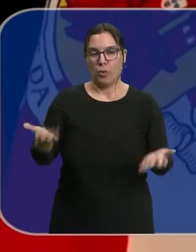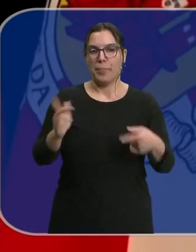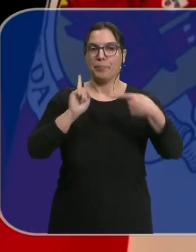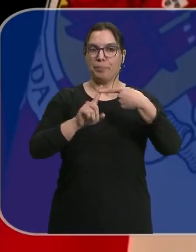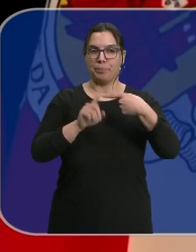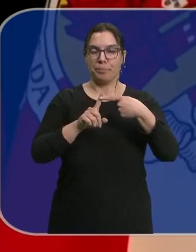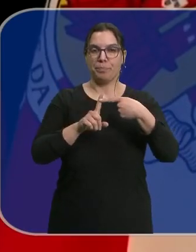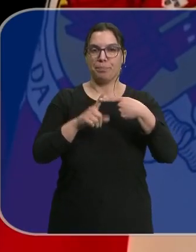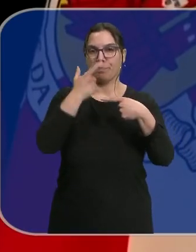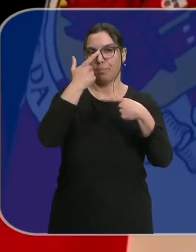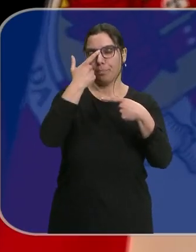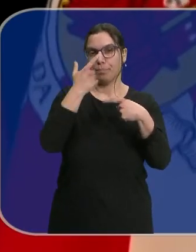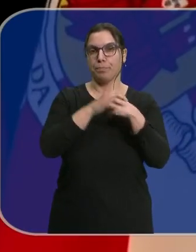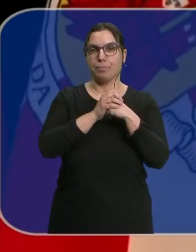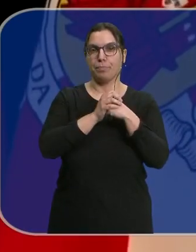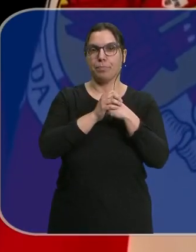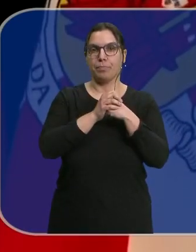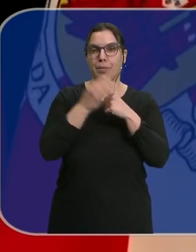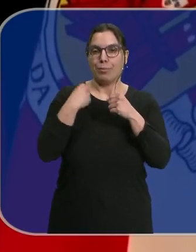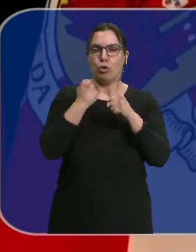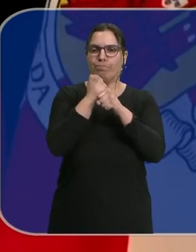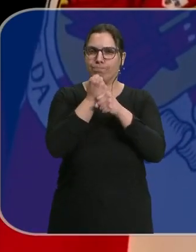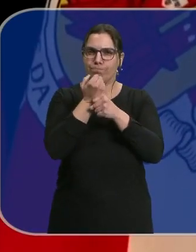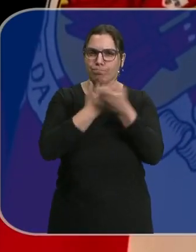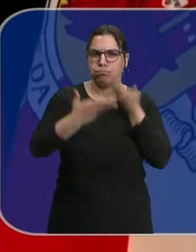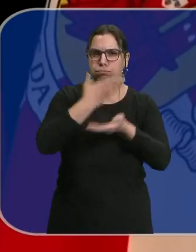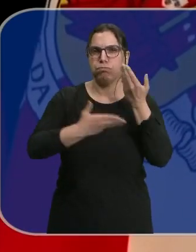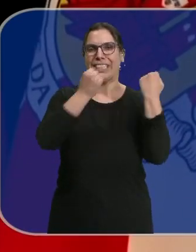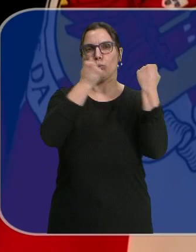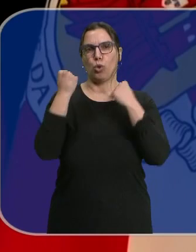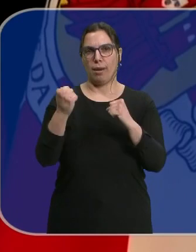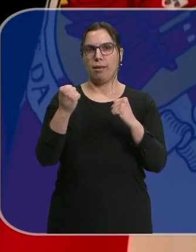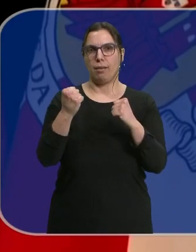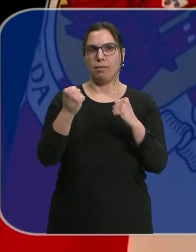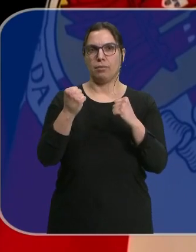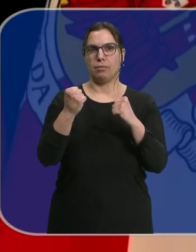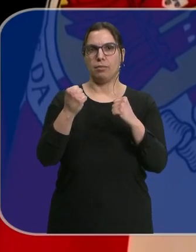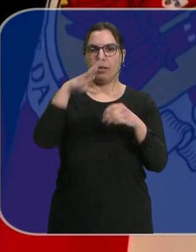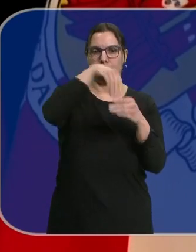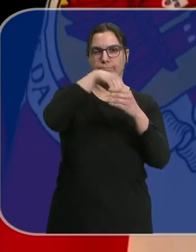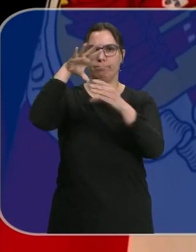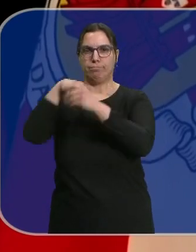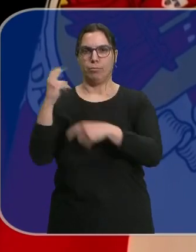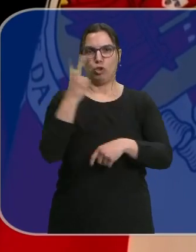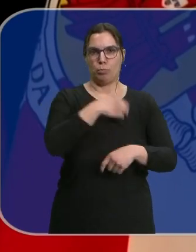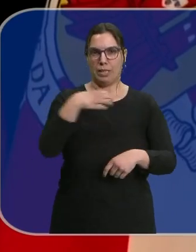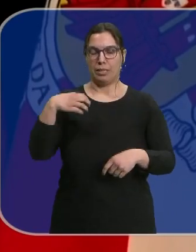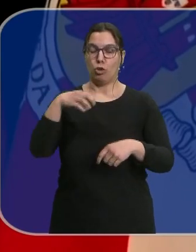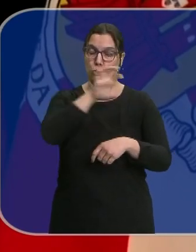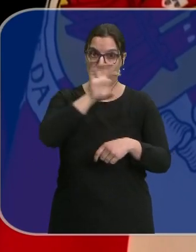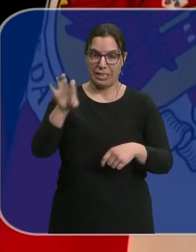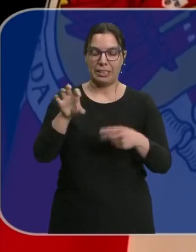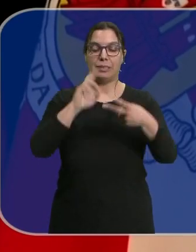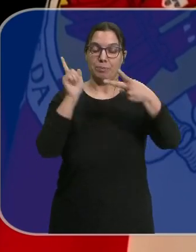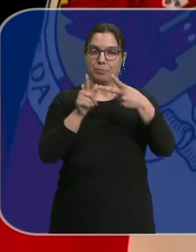En primer lugar, lo que es, en sentido estricto, la cooperación institucional transfronteriza y, en segundo lugar, todo